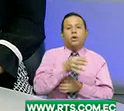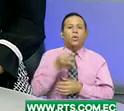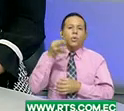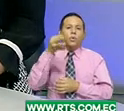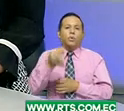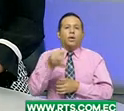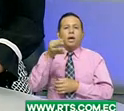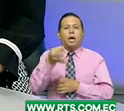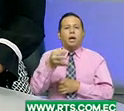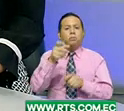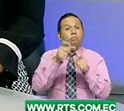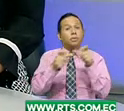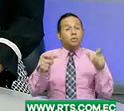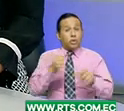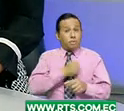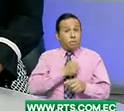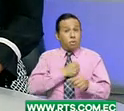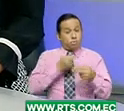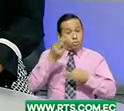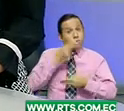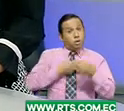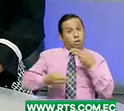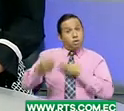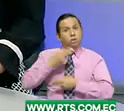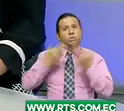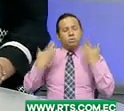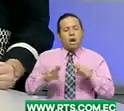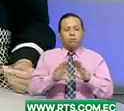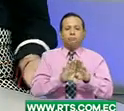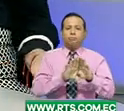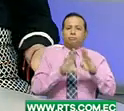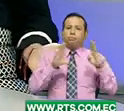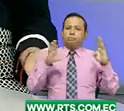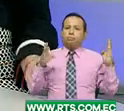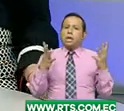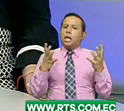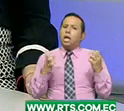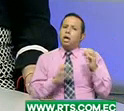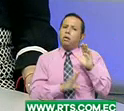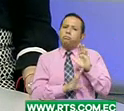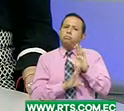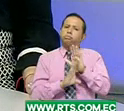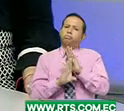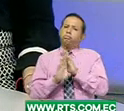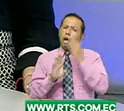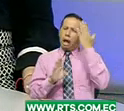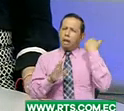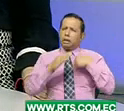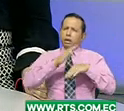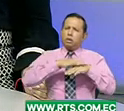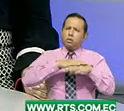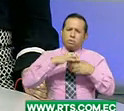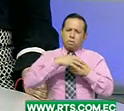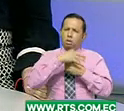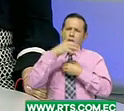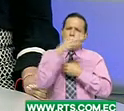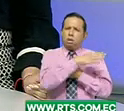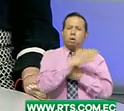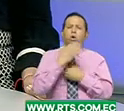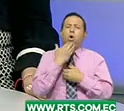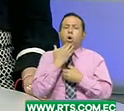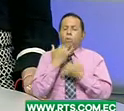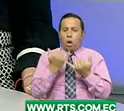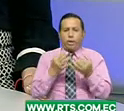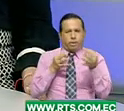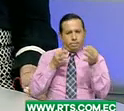sus puertas con la esperanza de recuperarse de las pérdidas causadas tras haber cerrado por la pandemia. Carlos Julio Gurumendi con los detalles.